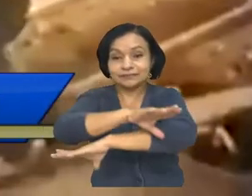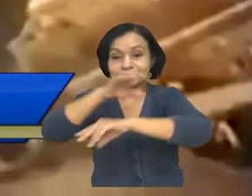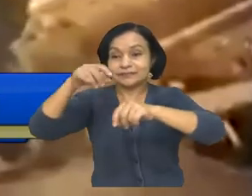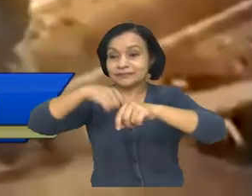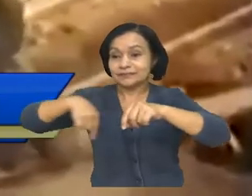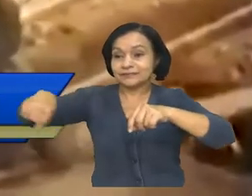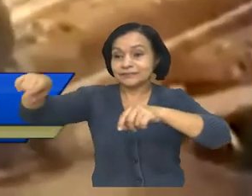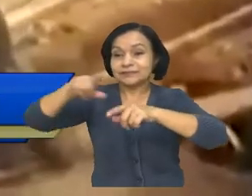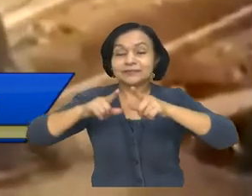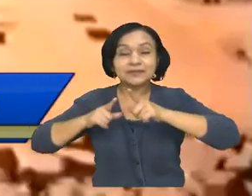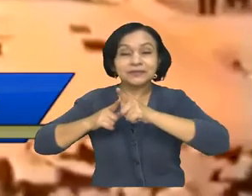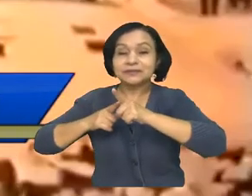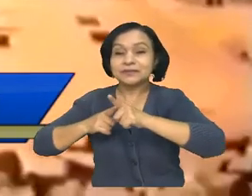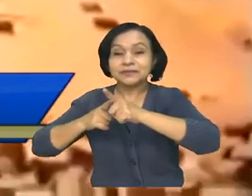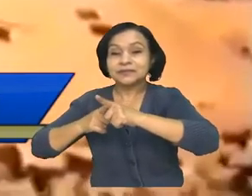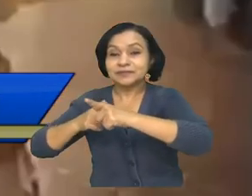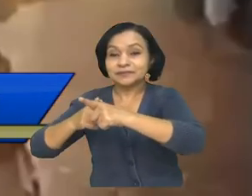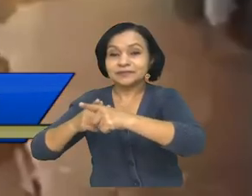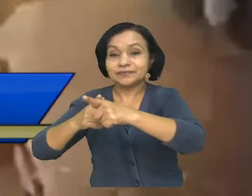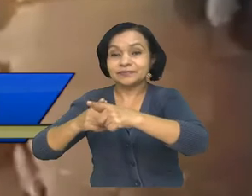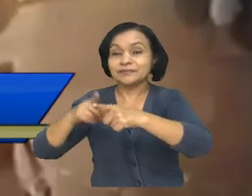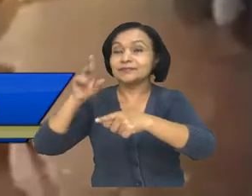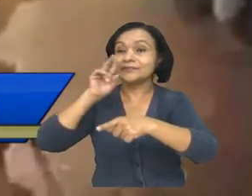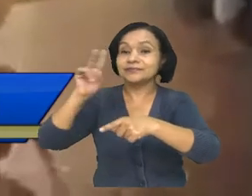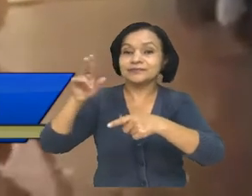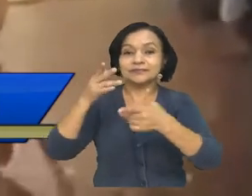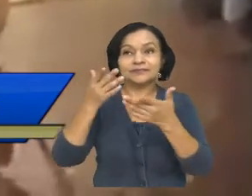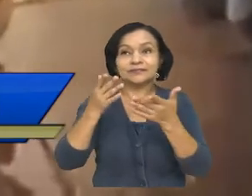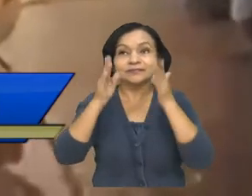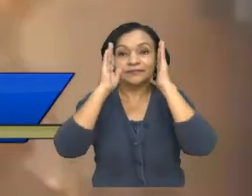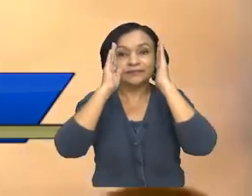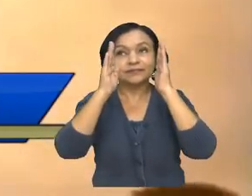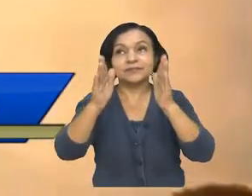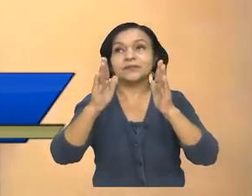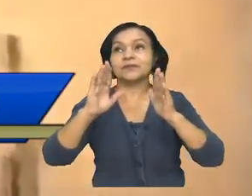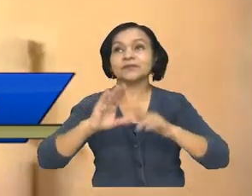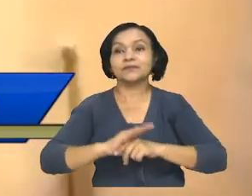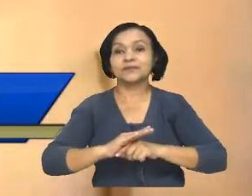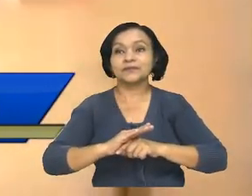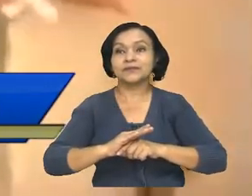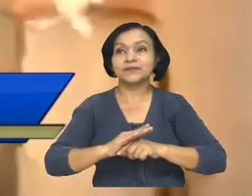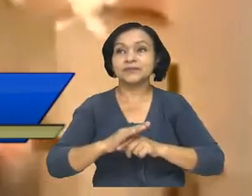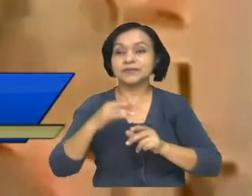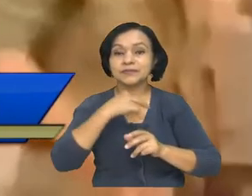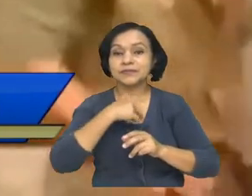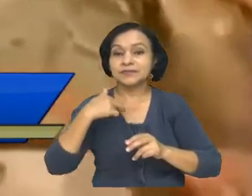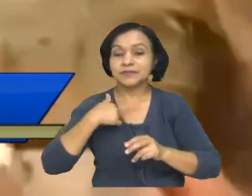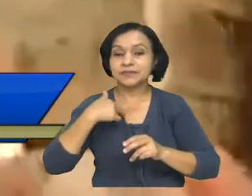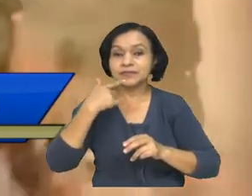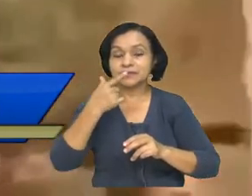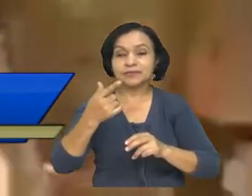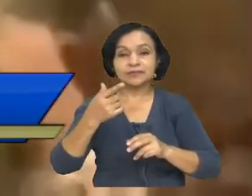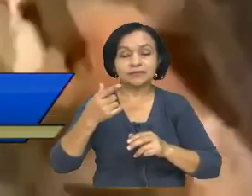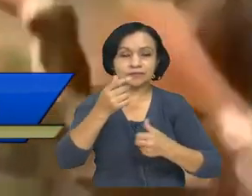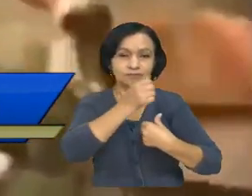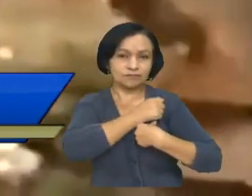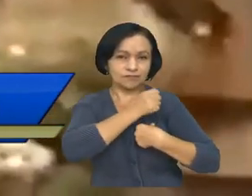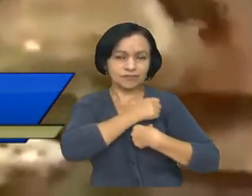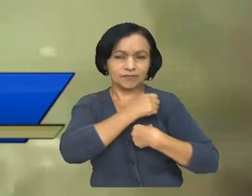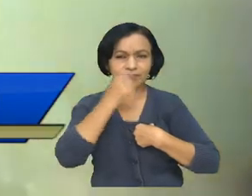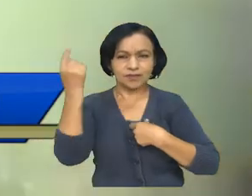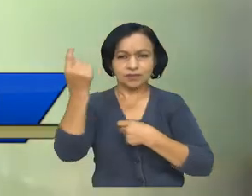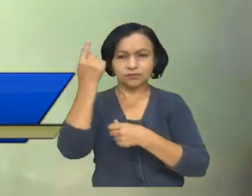Y justamente una de las cosas que yo me llamaban de niño la atención, bueno, es que era un helicóptero militar, y que